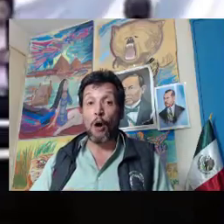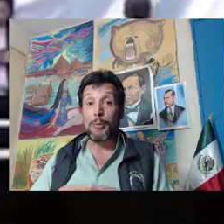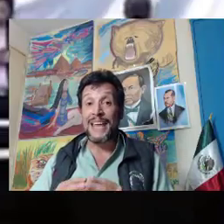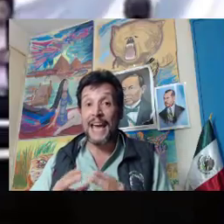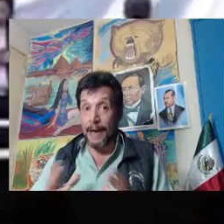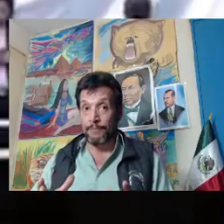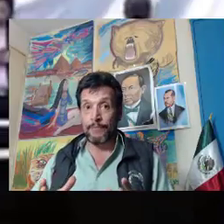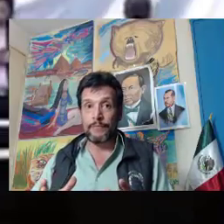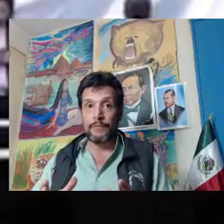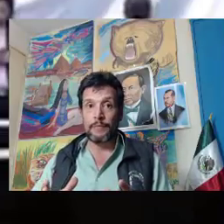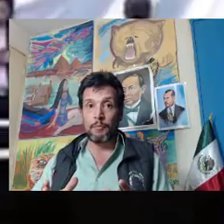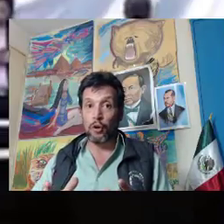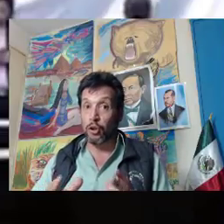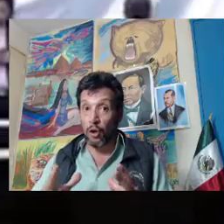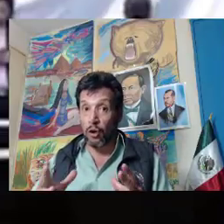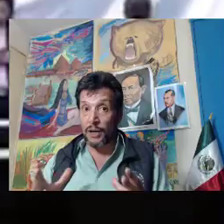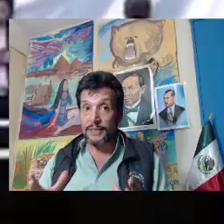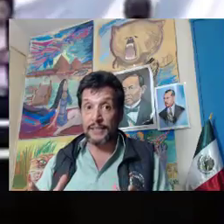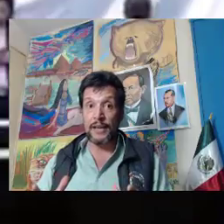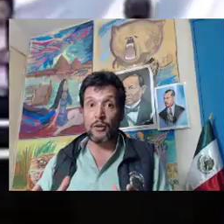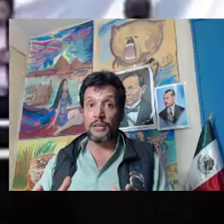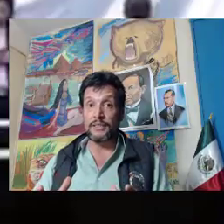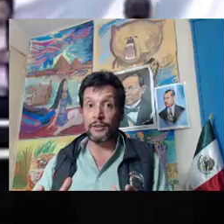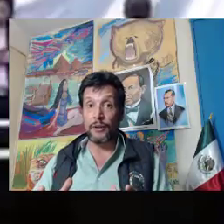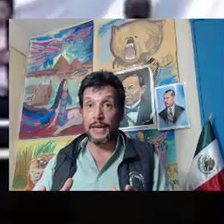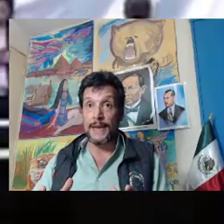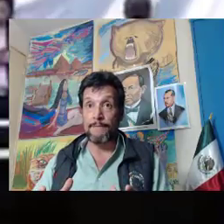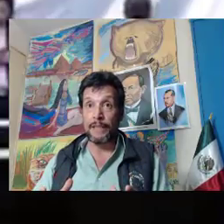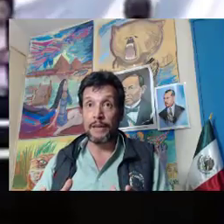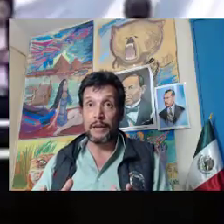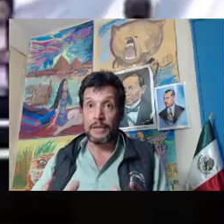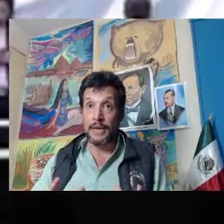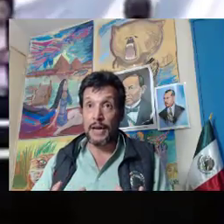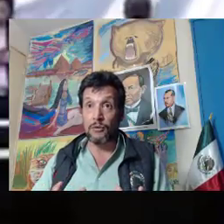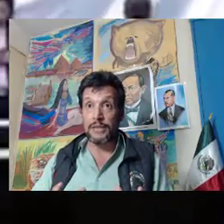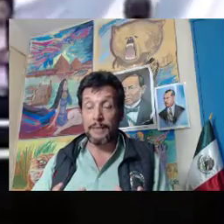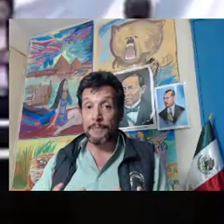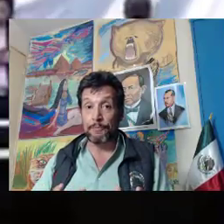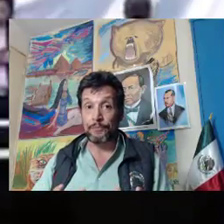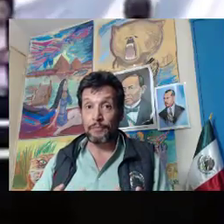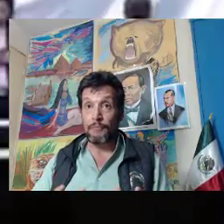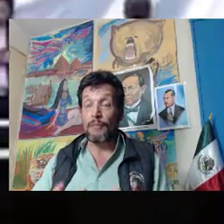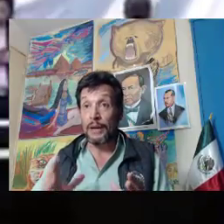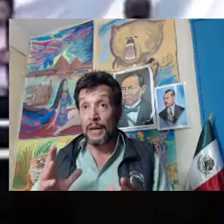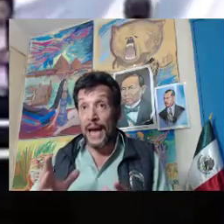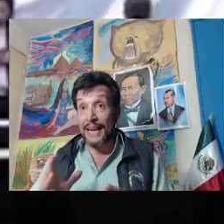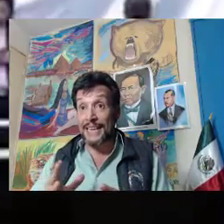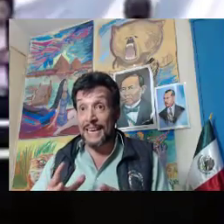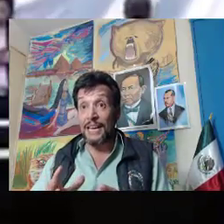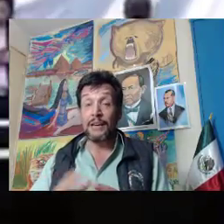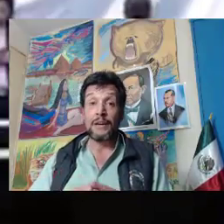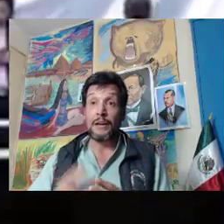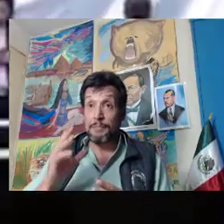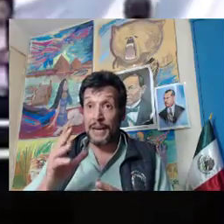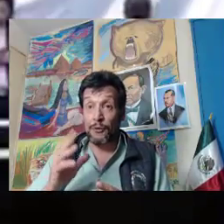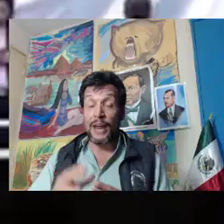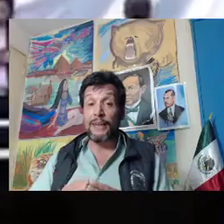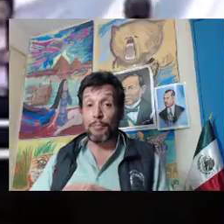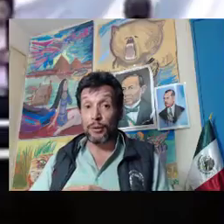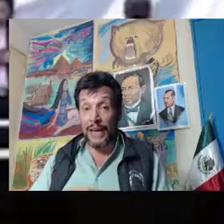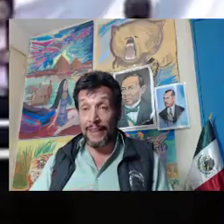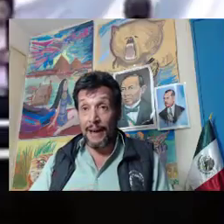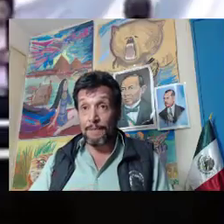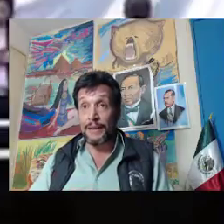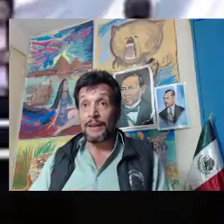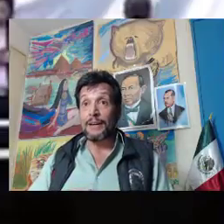Unión la obliga por todo lo que se ha estado diciendo de ella, y ella lo sabe. Aquí viene